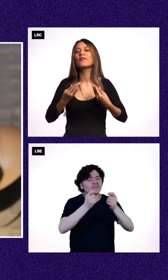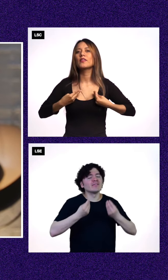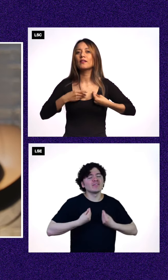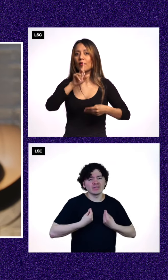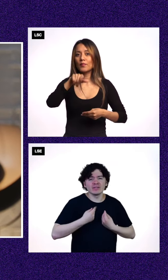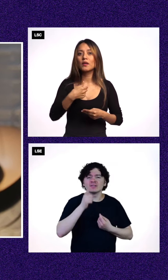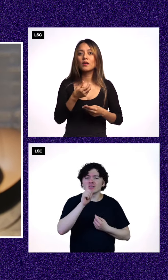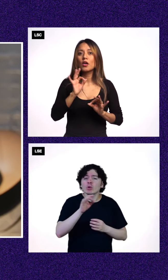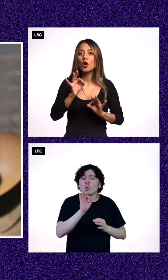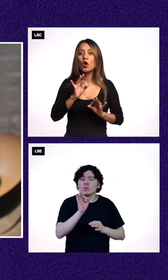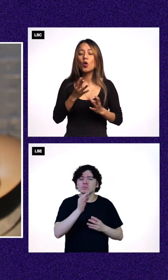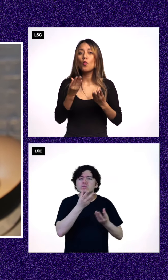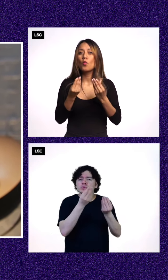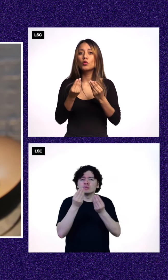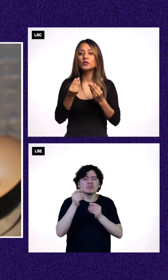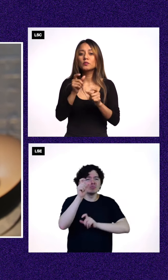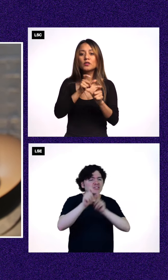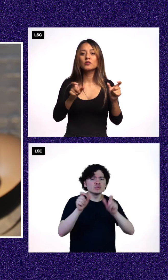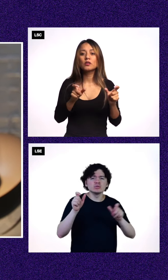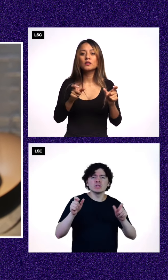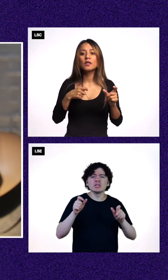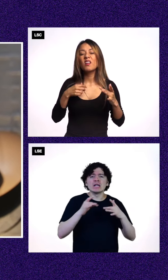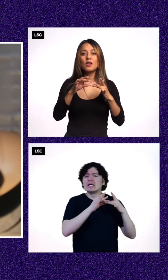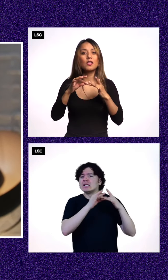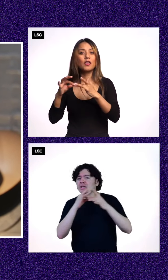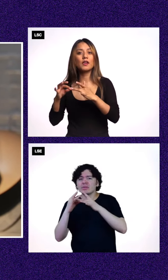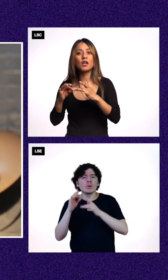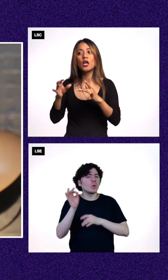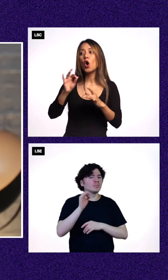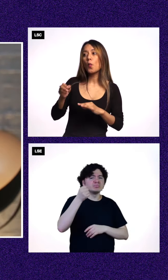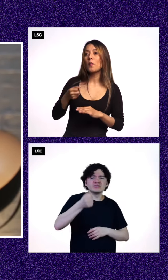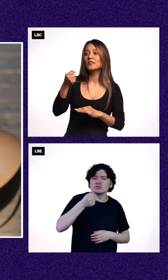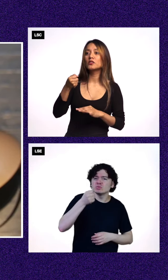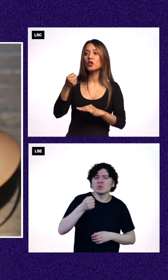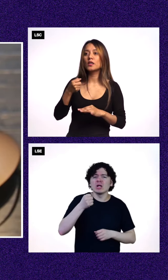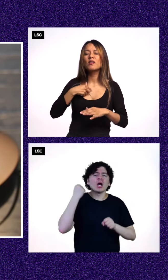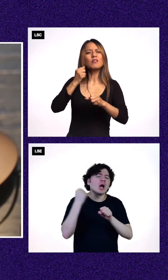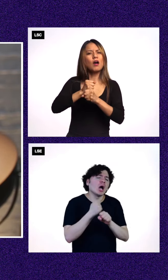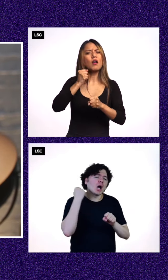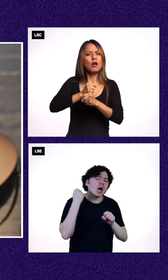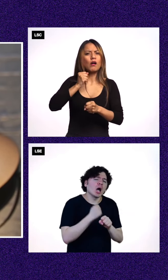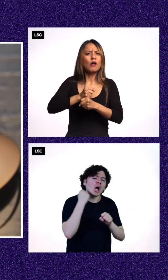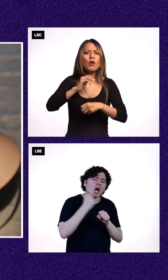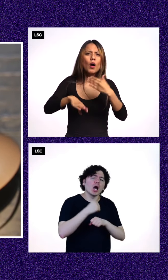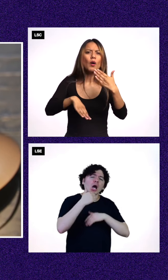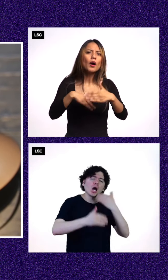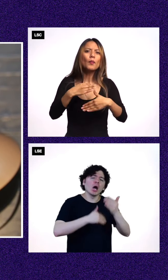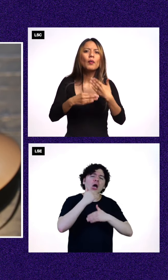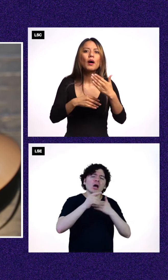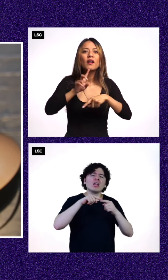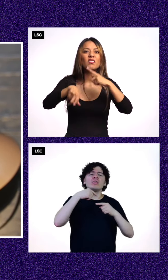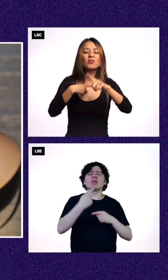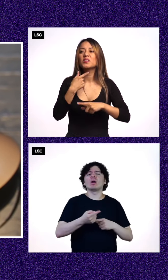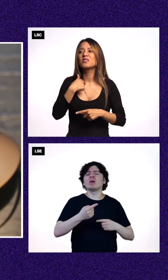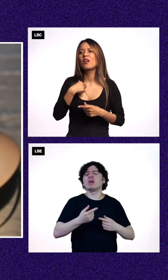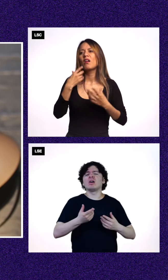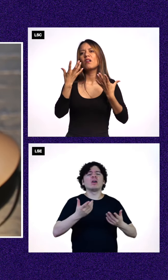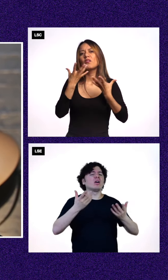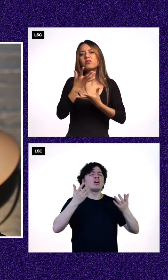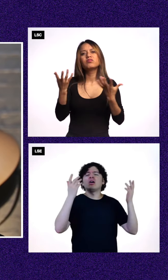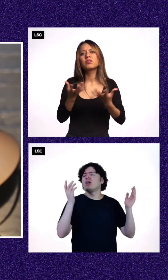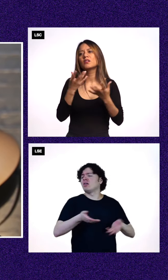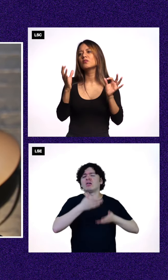pastorado, es el desánimo. Y si podemos trabajar en contra del desánimo, habrá menos